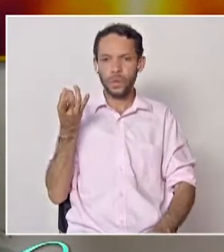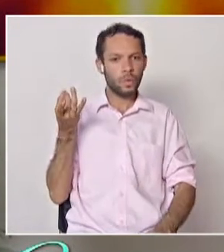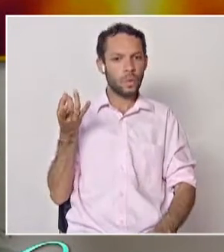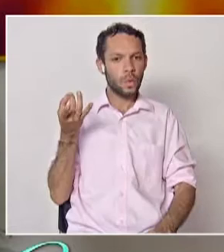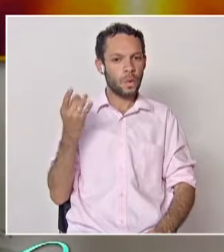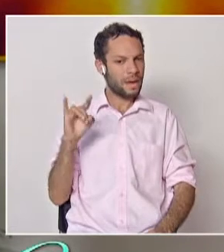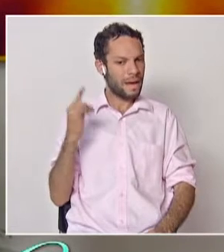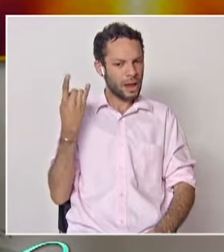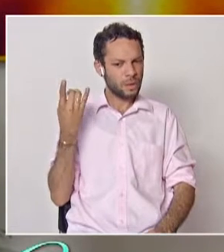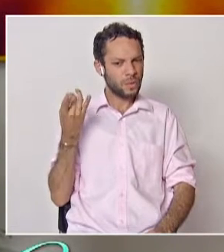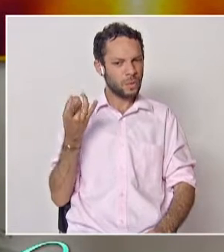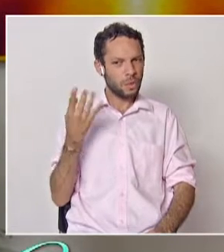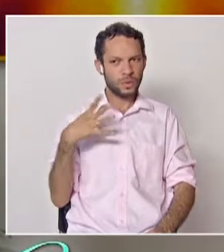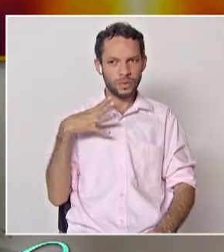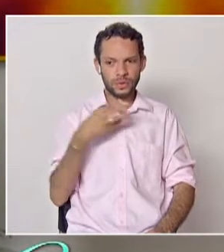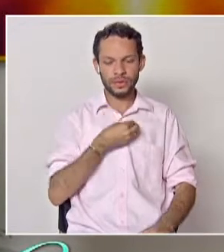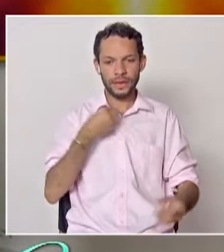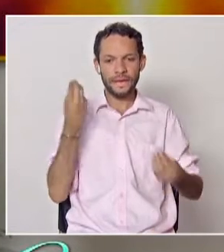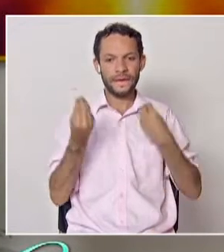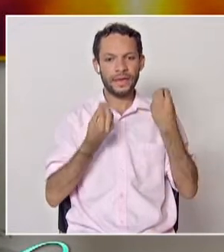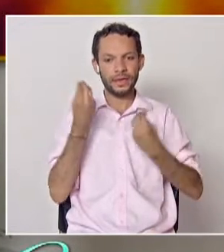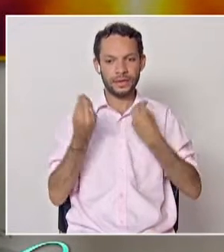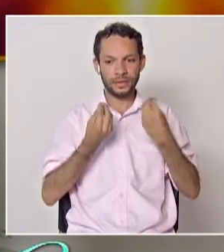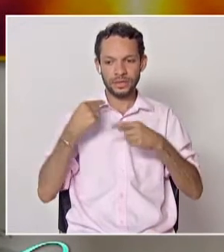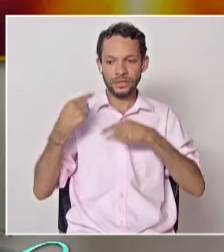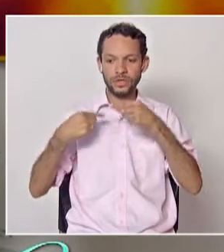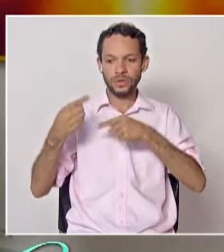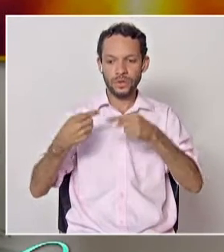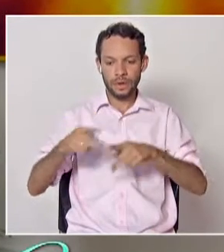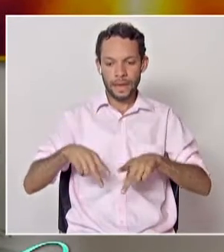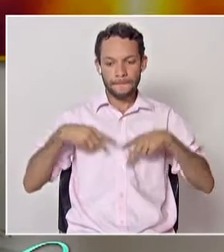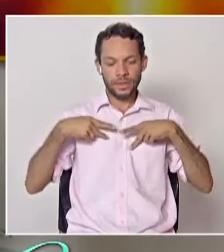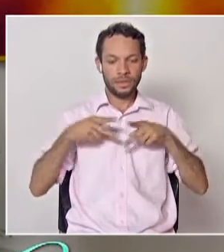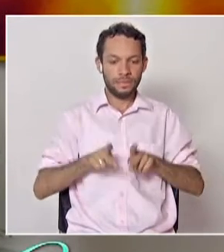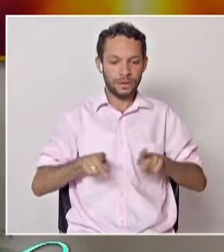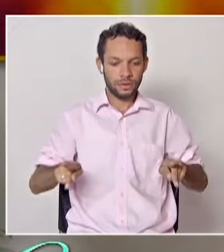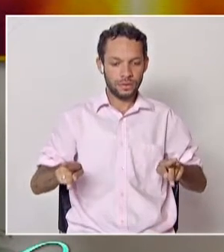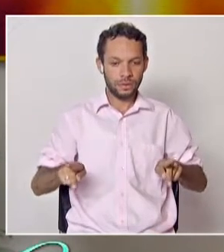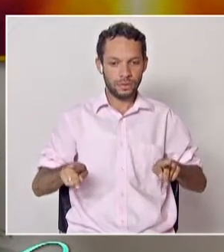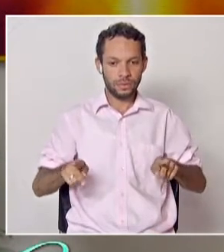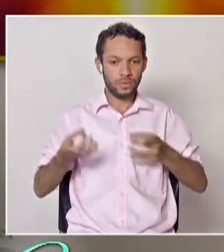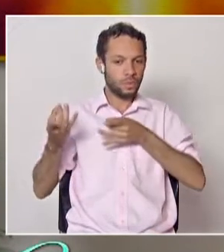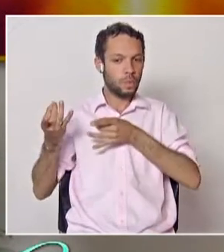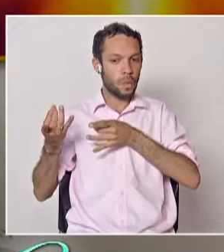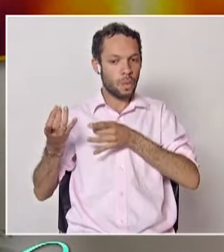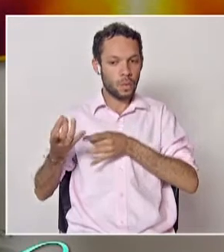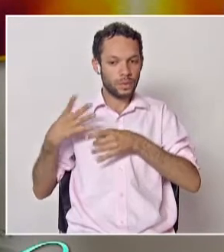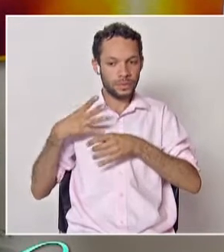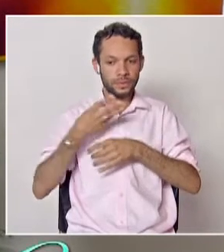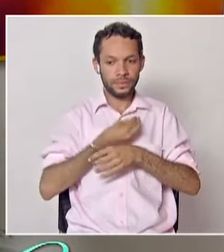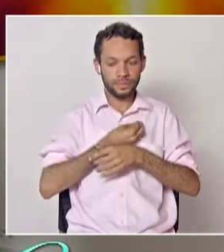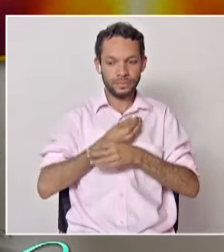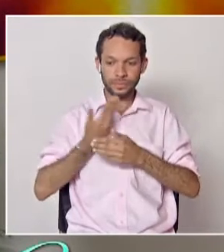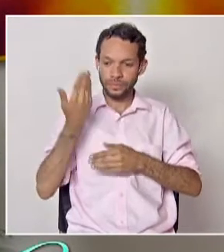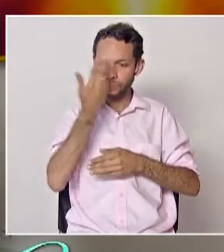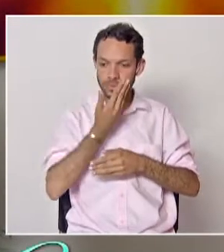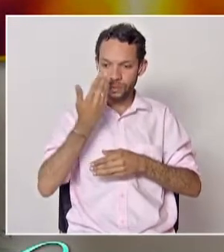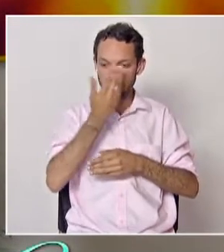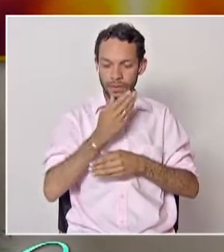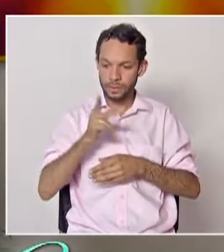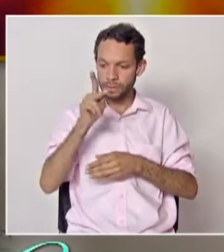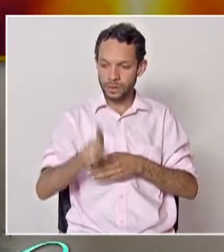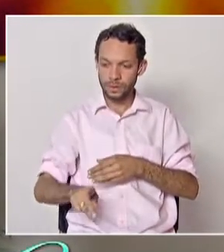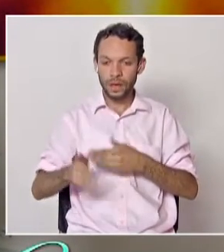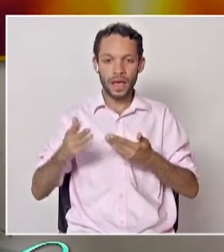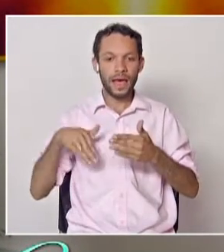cualquiera, lo que hacemos es primero tener en cuenta la historia clínica por la cual está siendo remitido, y miramos ese cuadrito de dolor hasta dónde está